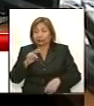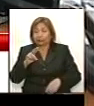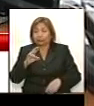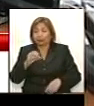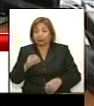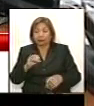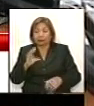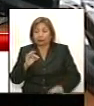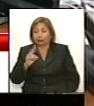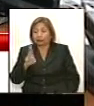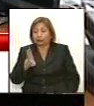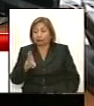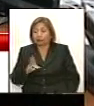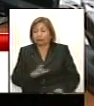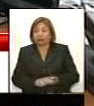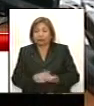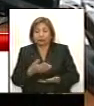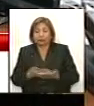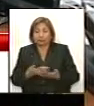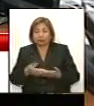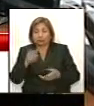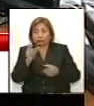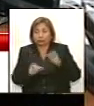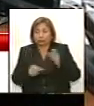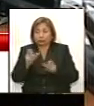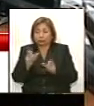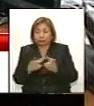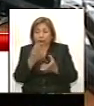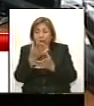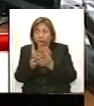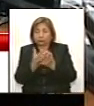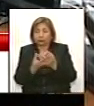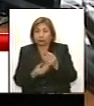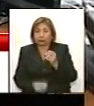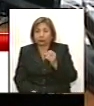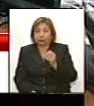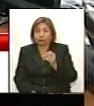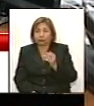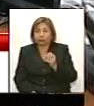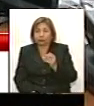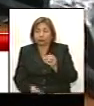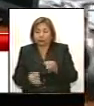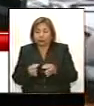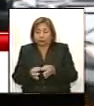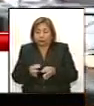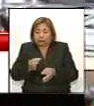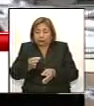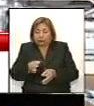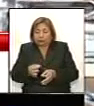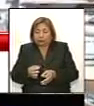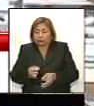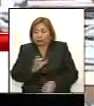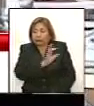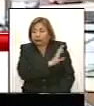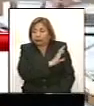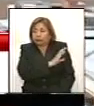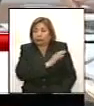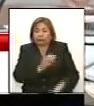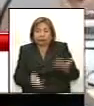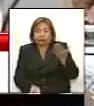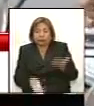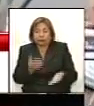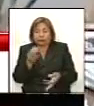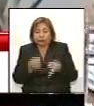legislativo 1182 para los casos de personas desaparecidas con posterior, digamos, información a la fiscalía y con validación